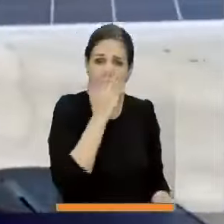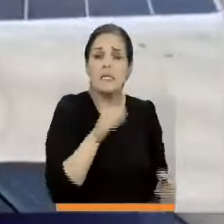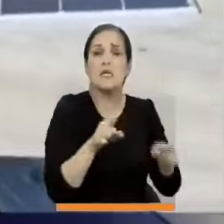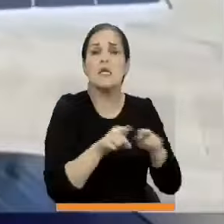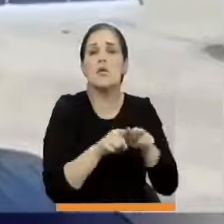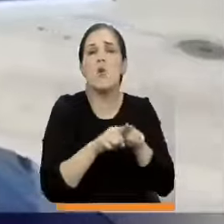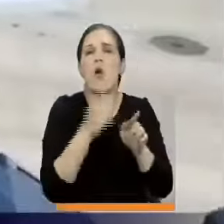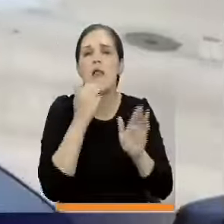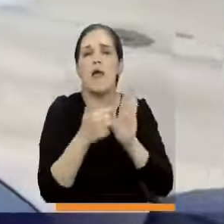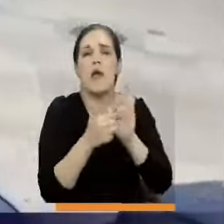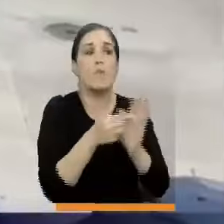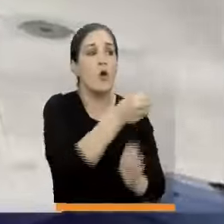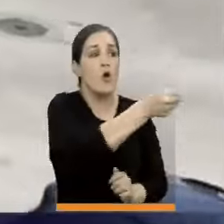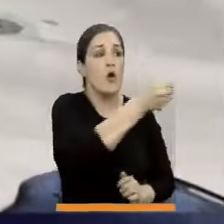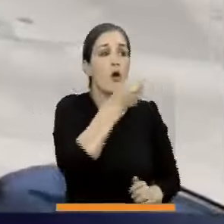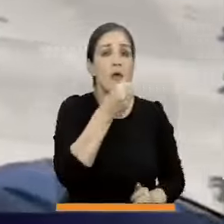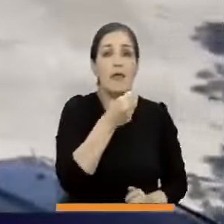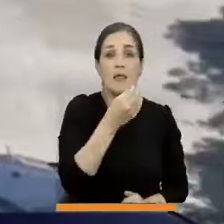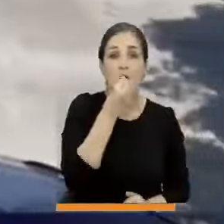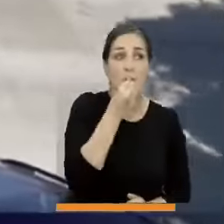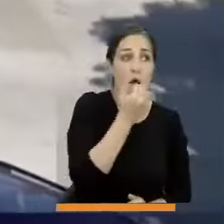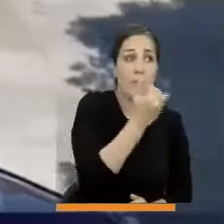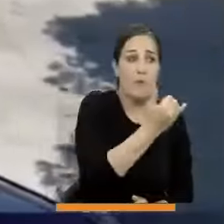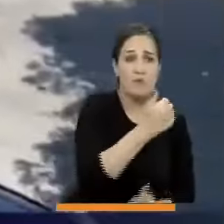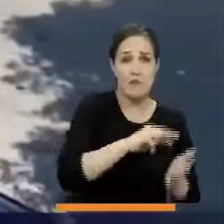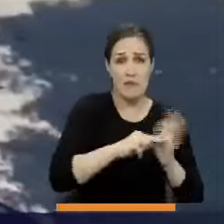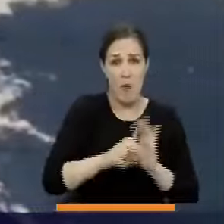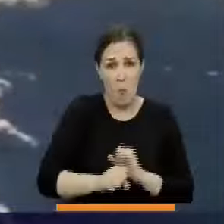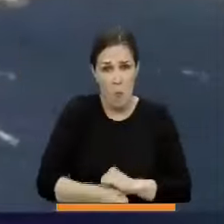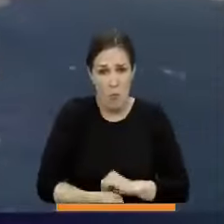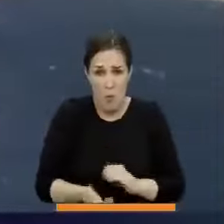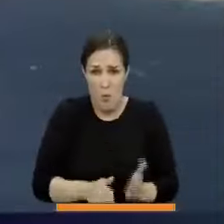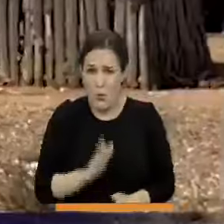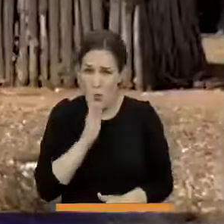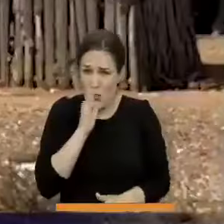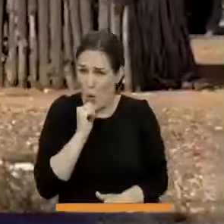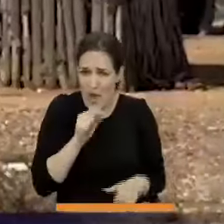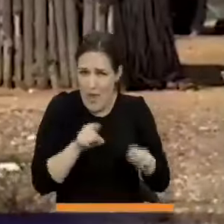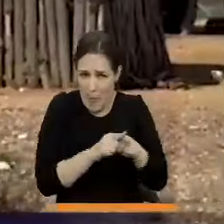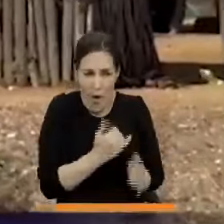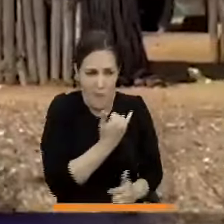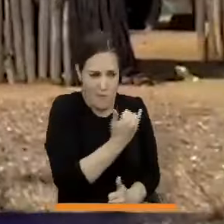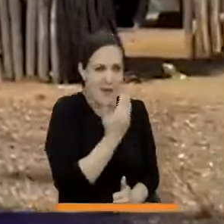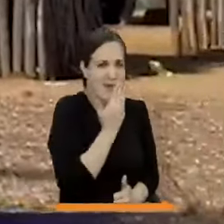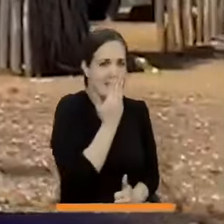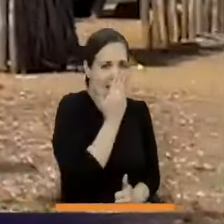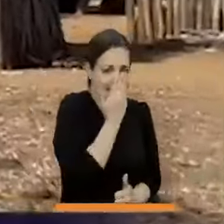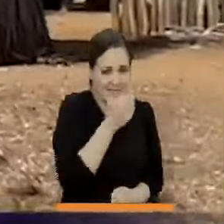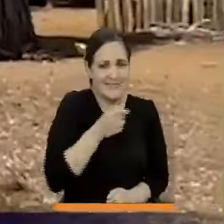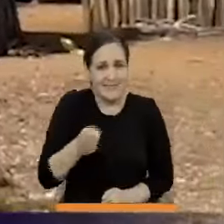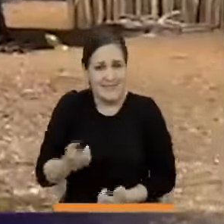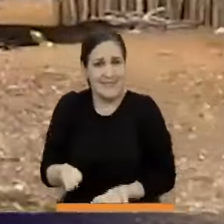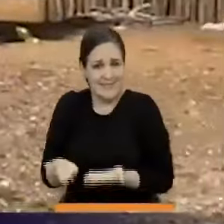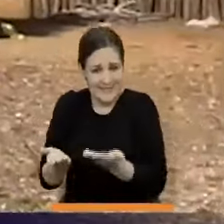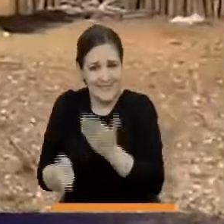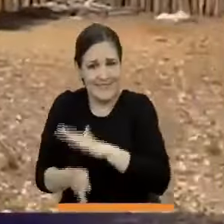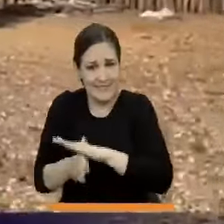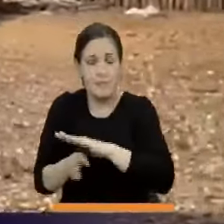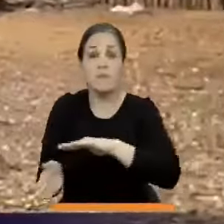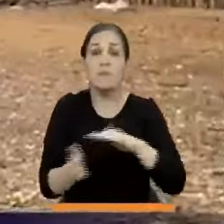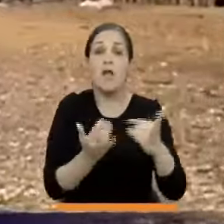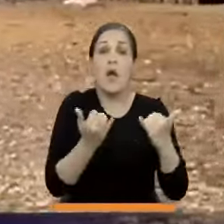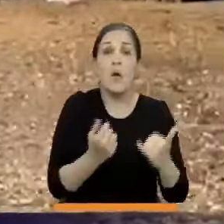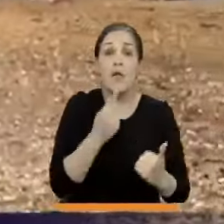Hidrocarburos se refirió a la importancia de las energías renovables, no solo en el avance hacia la transición energética, también al aporte en